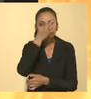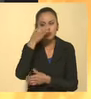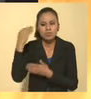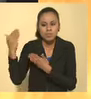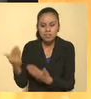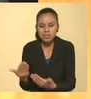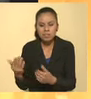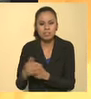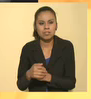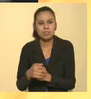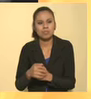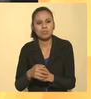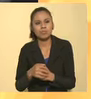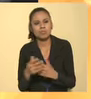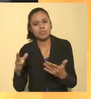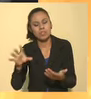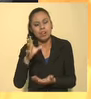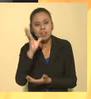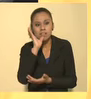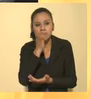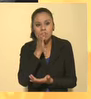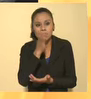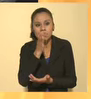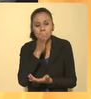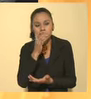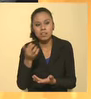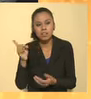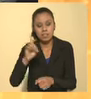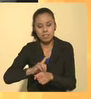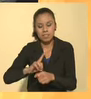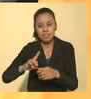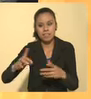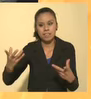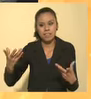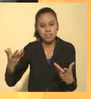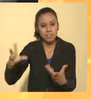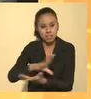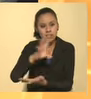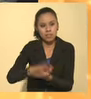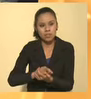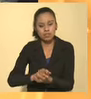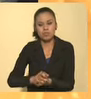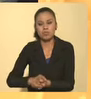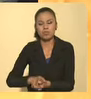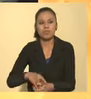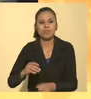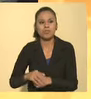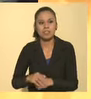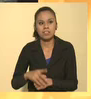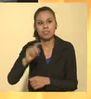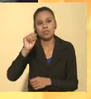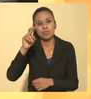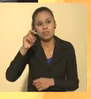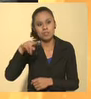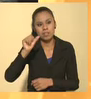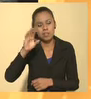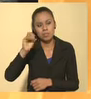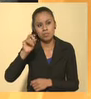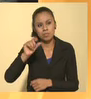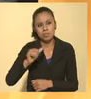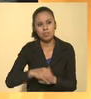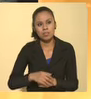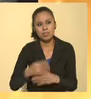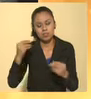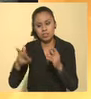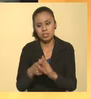les hacemos una cena. Luego el día de la boda, el coctelito previo, la boda, la tornaboda. Así es. Y muchas veces